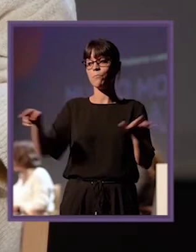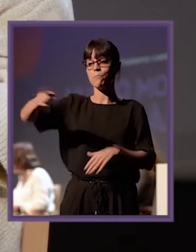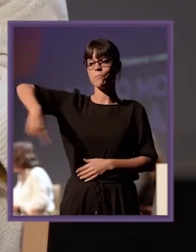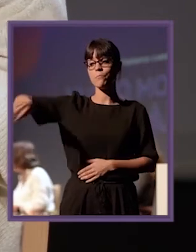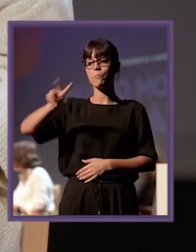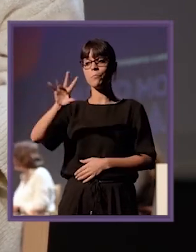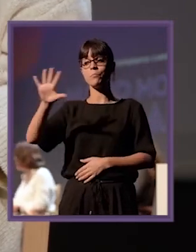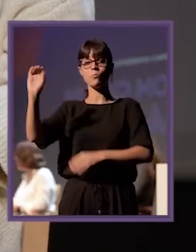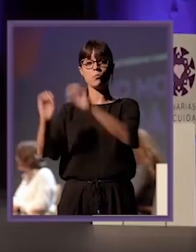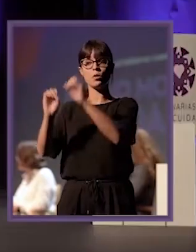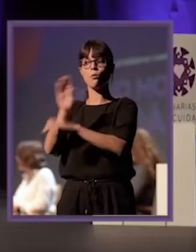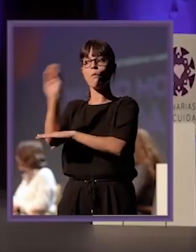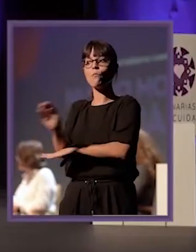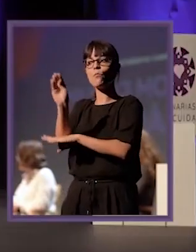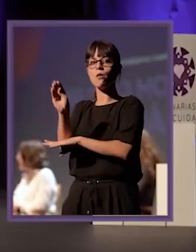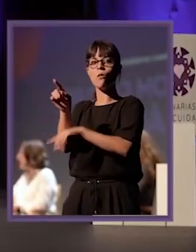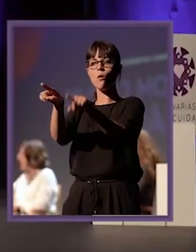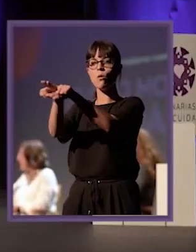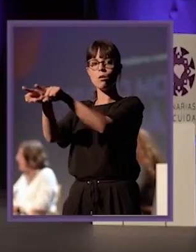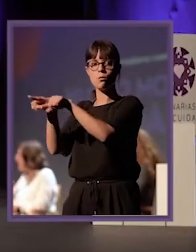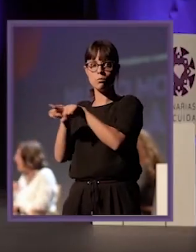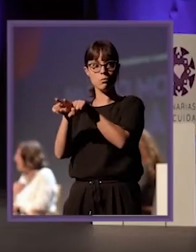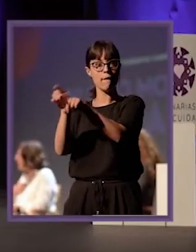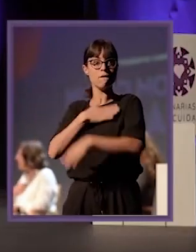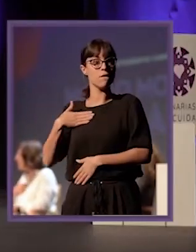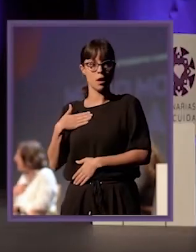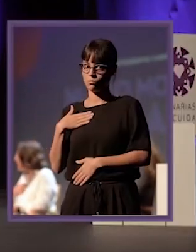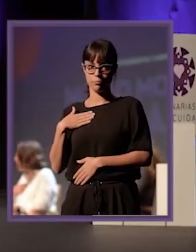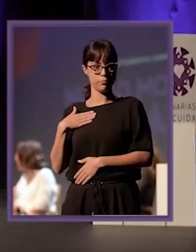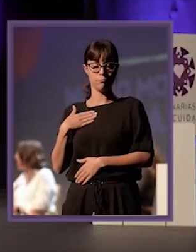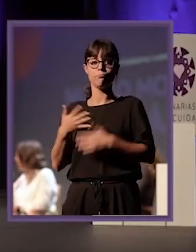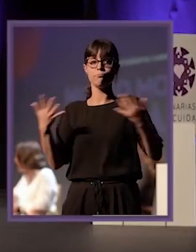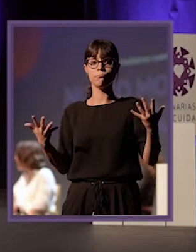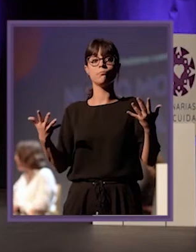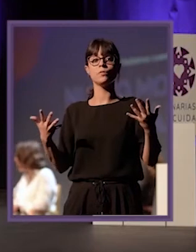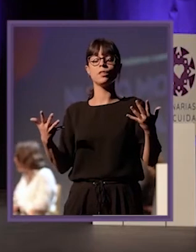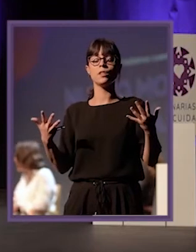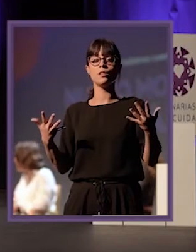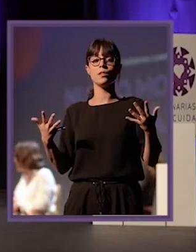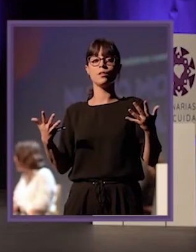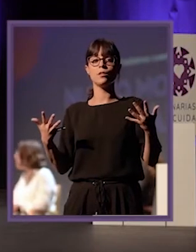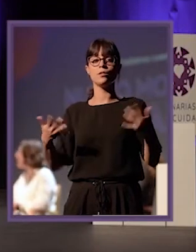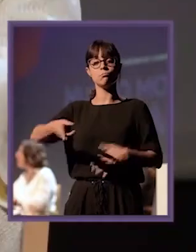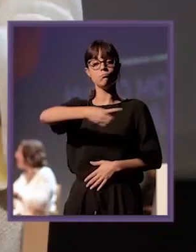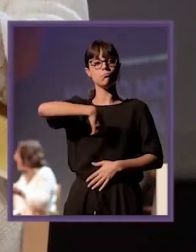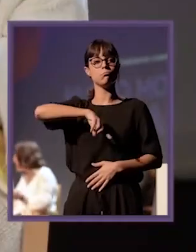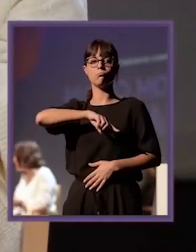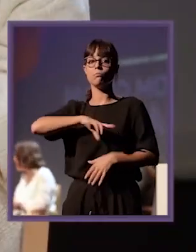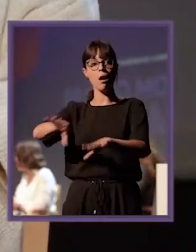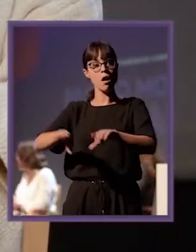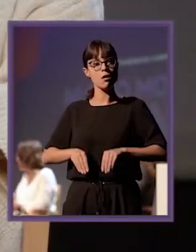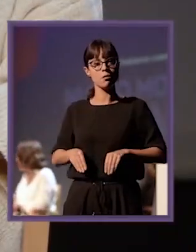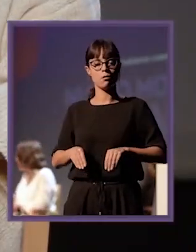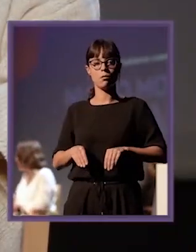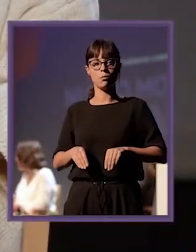ser cuidadas de la misma forma. Así que la ciudadanía tenemos que asumir que envejecer es parte de nuestra vida, tenemos que tomar las